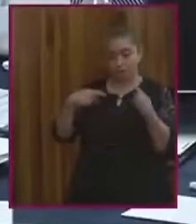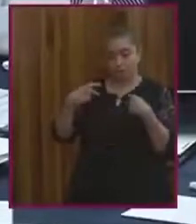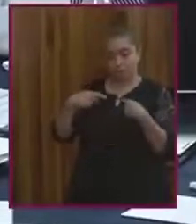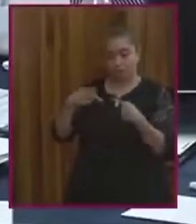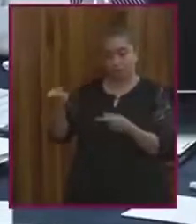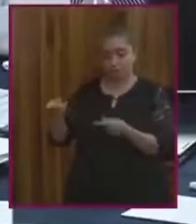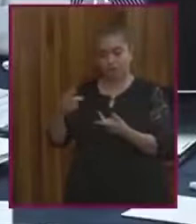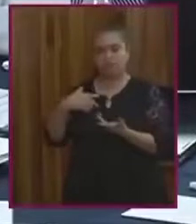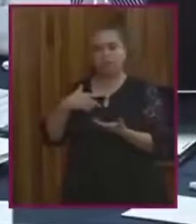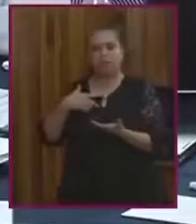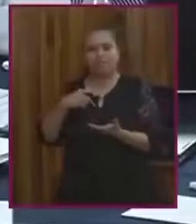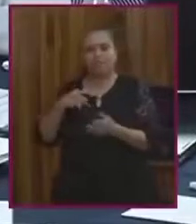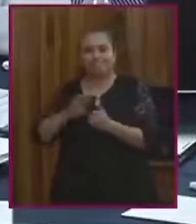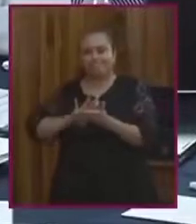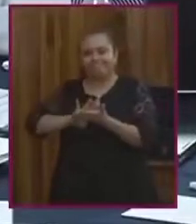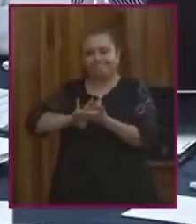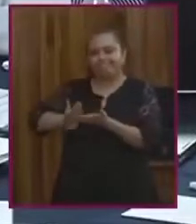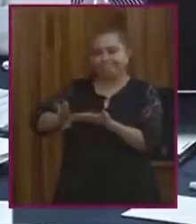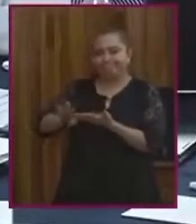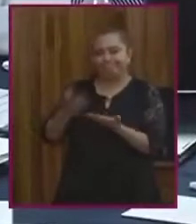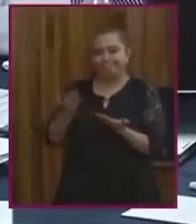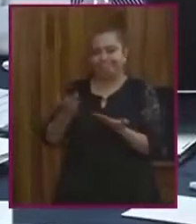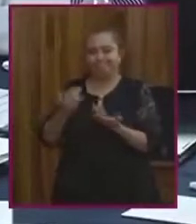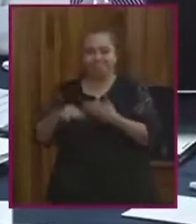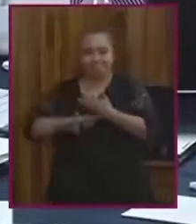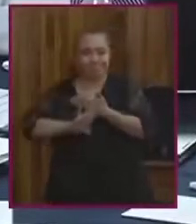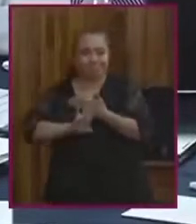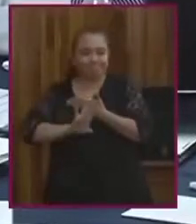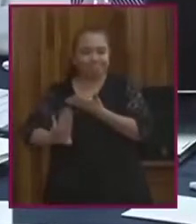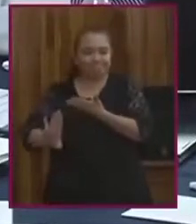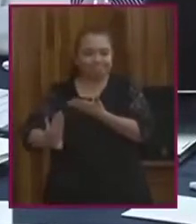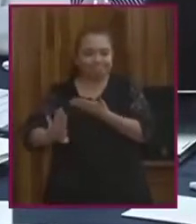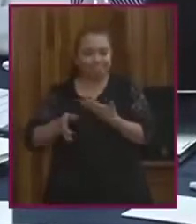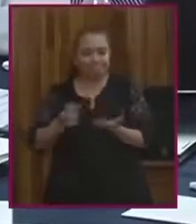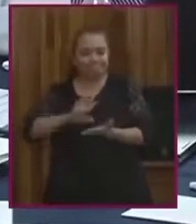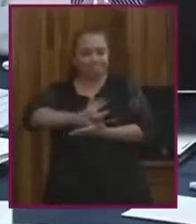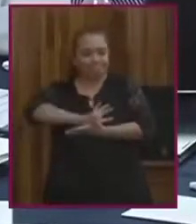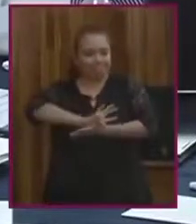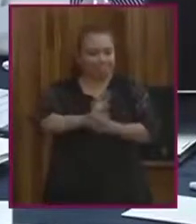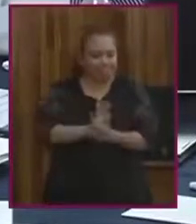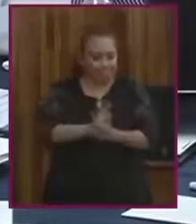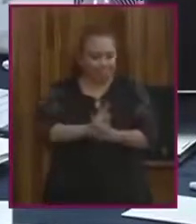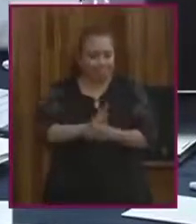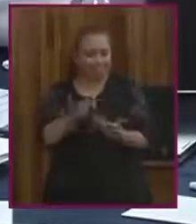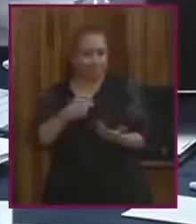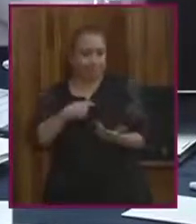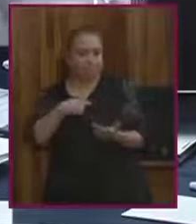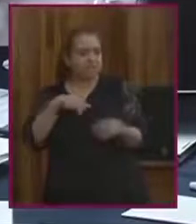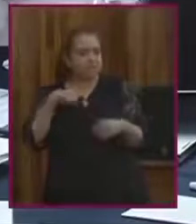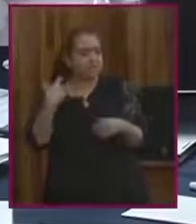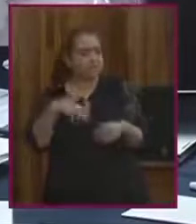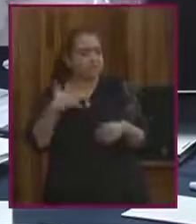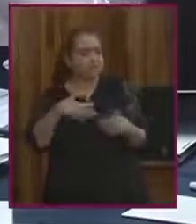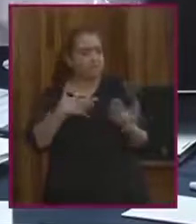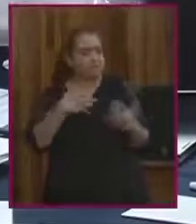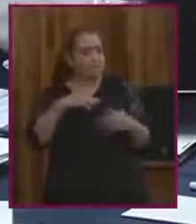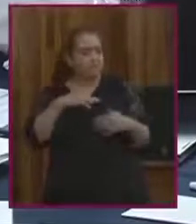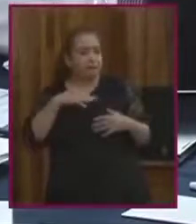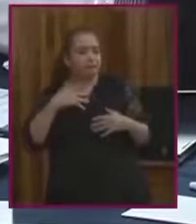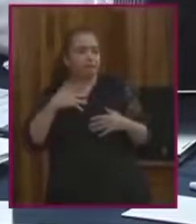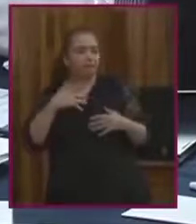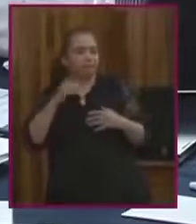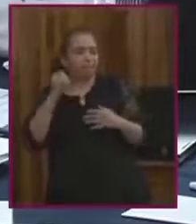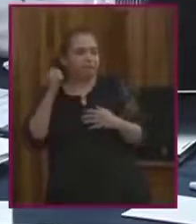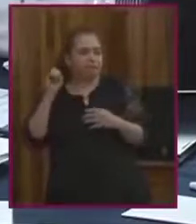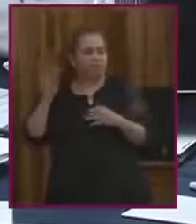vez más, en la exclusión y una discriminación en la que lo grave es que se ignore las